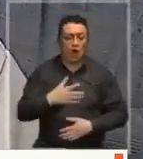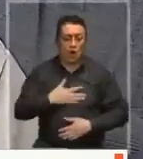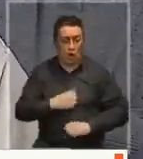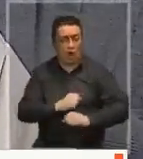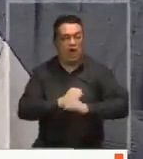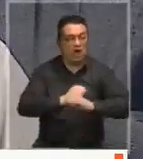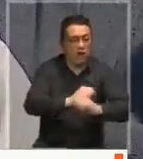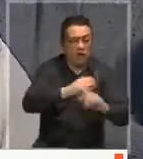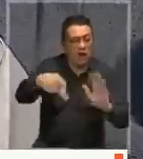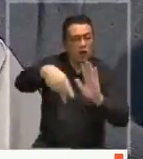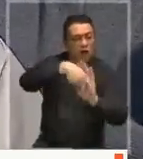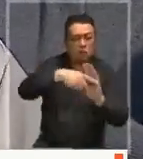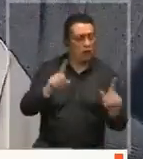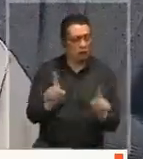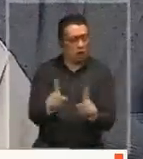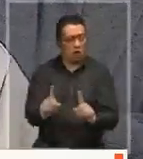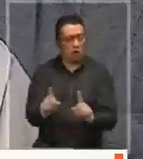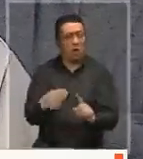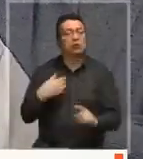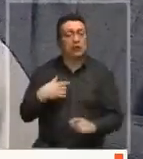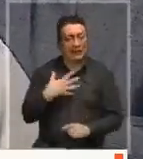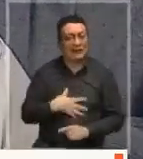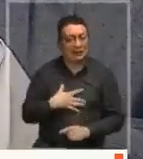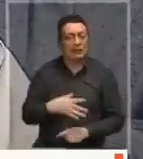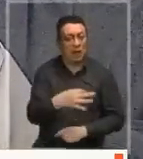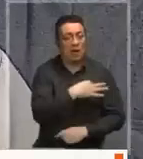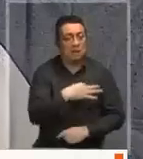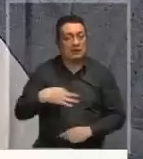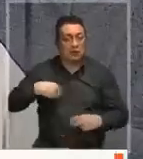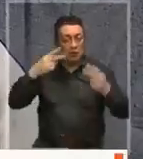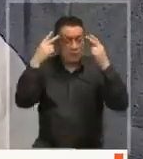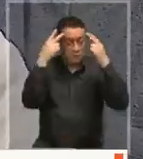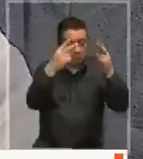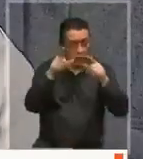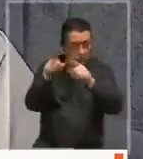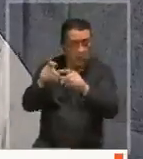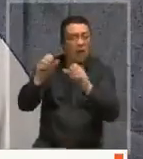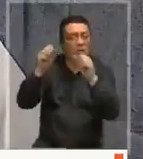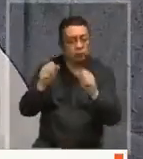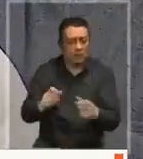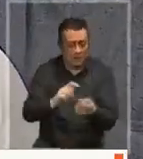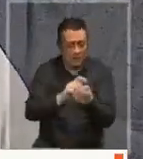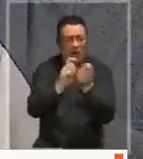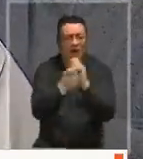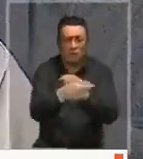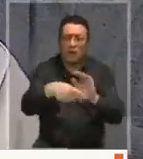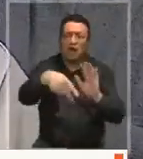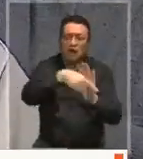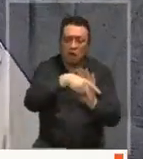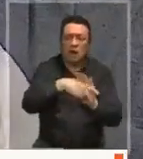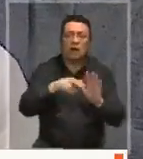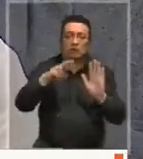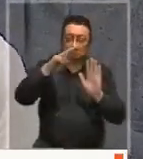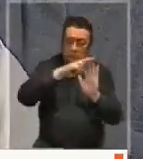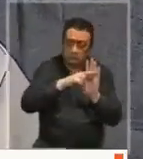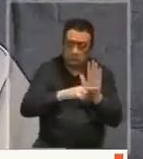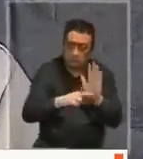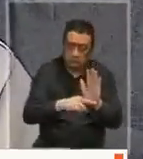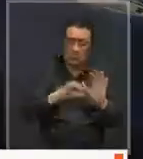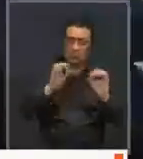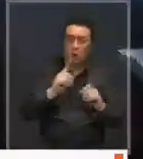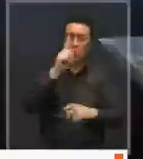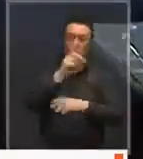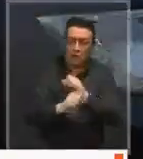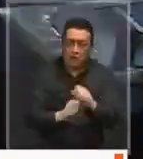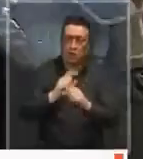la normativa, pero queremos que el Ministerio de Transporte, a través de su ente, pueda cambiar esta normativa y seamos regulados cada un